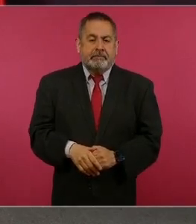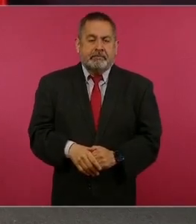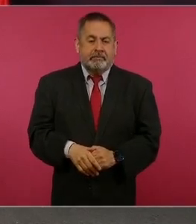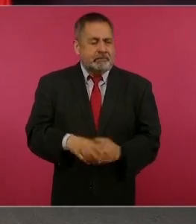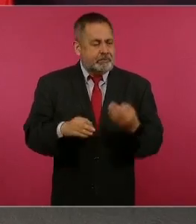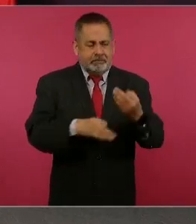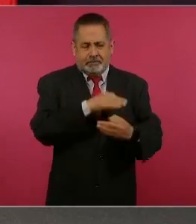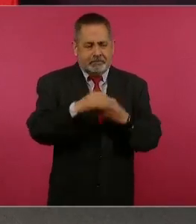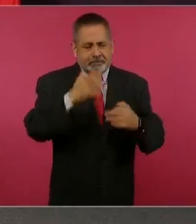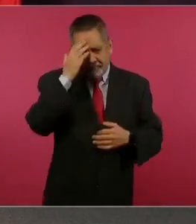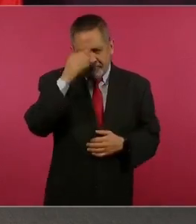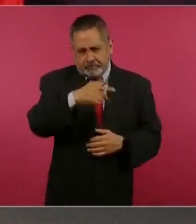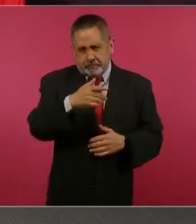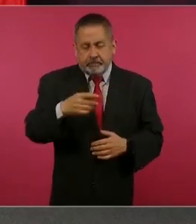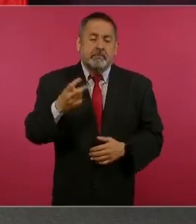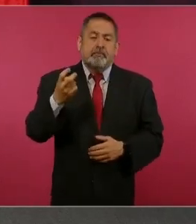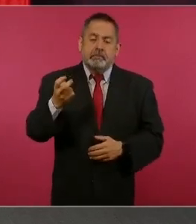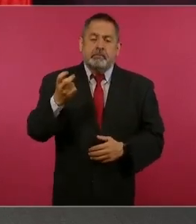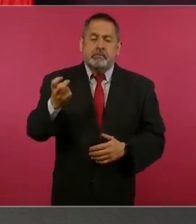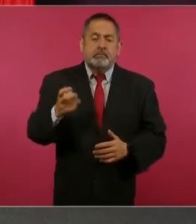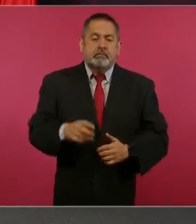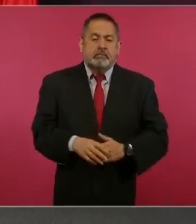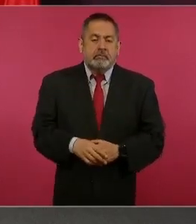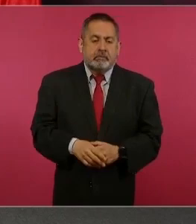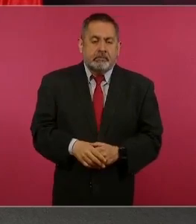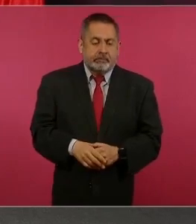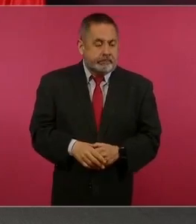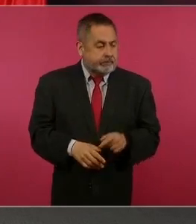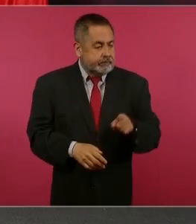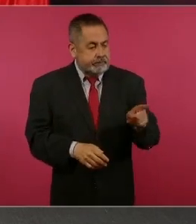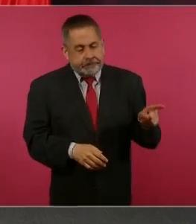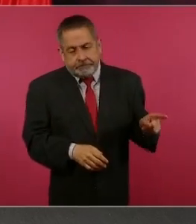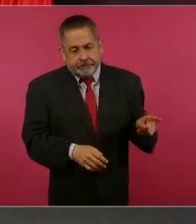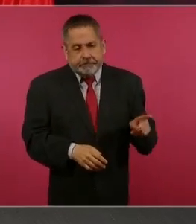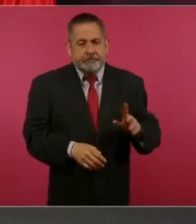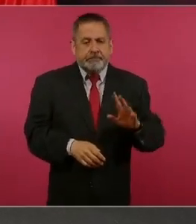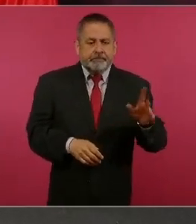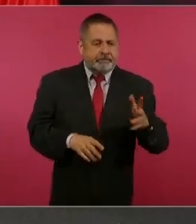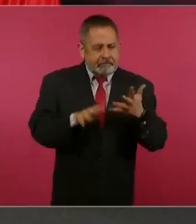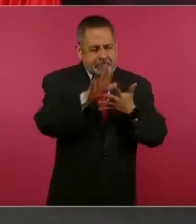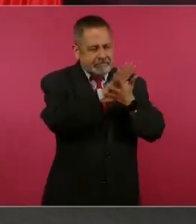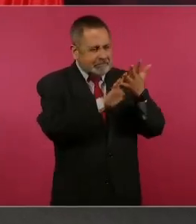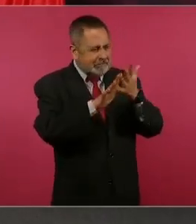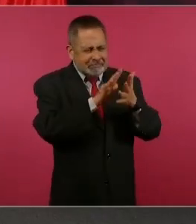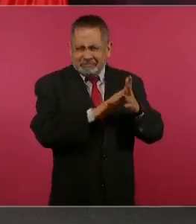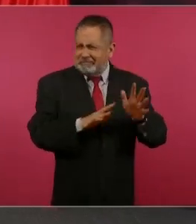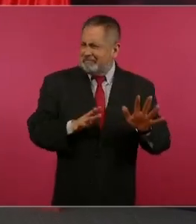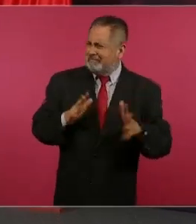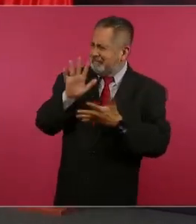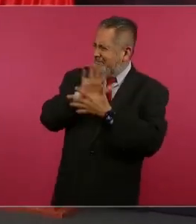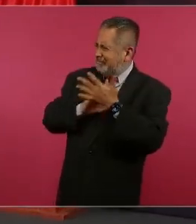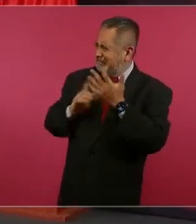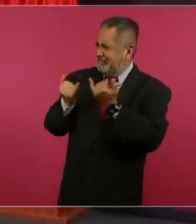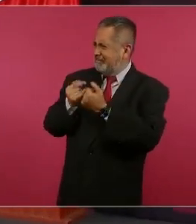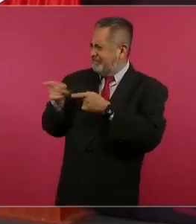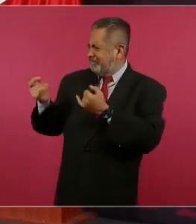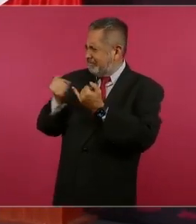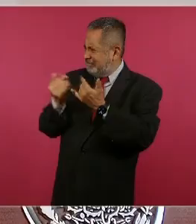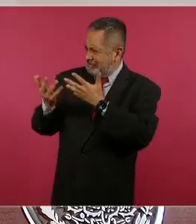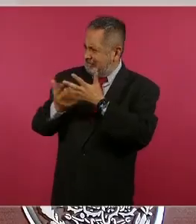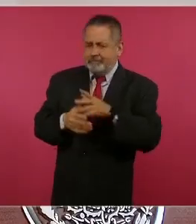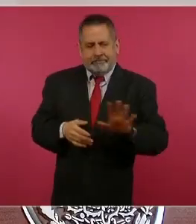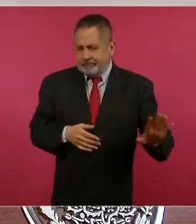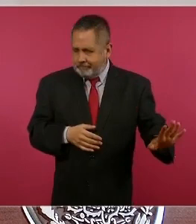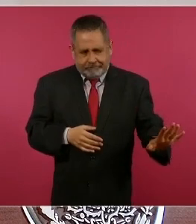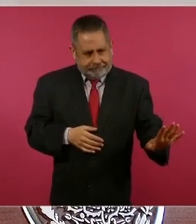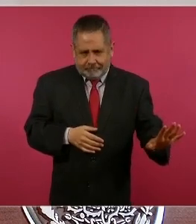a todos. Entonces, por eso hay esa confusión, porque todos estos procesos de